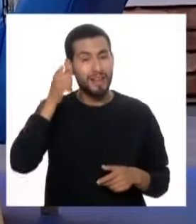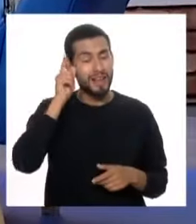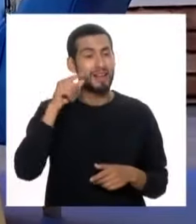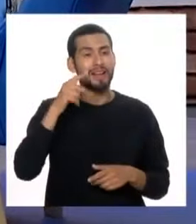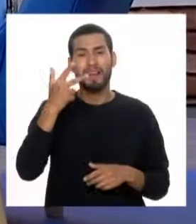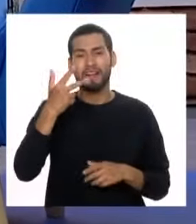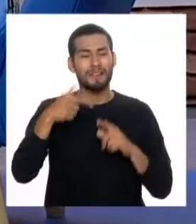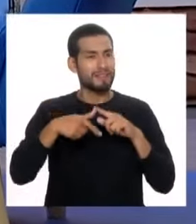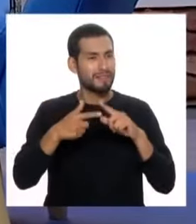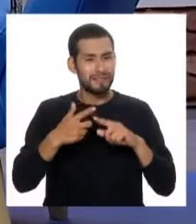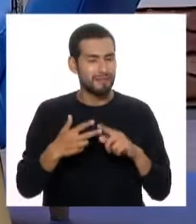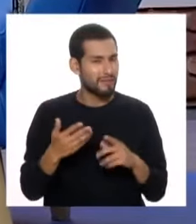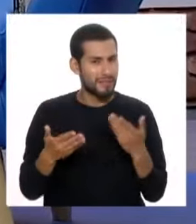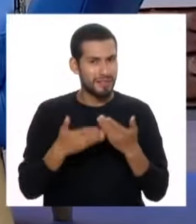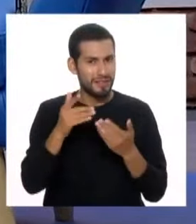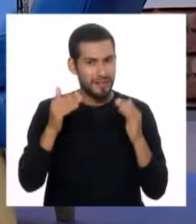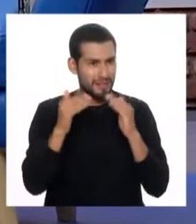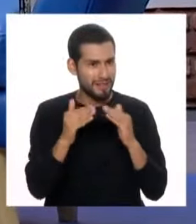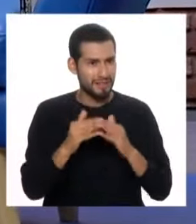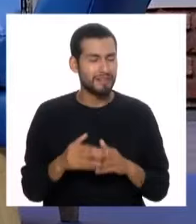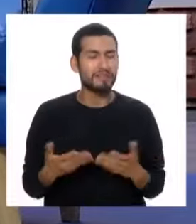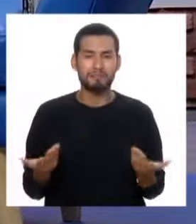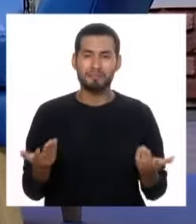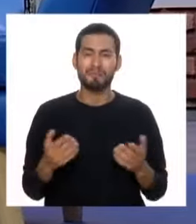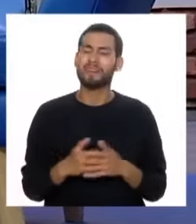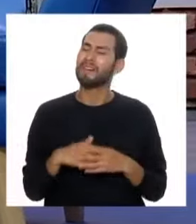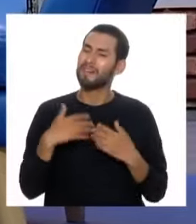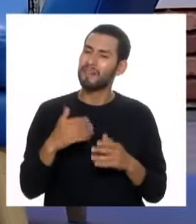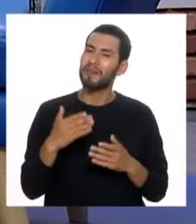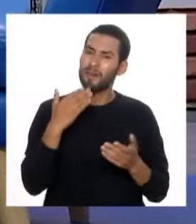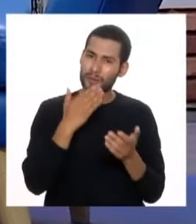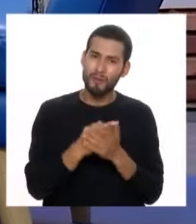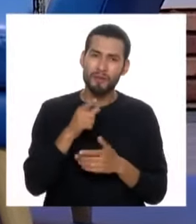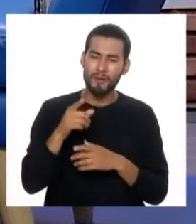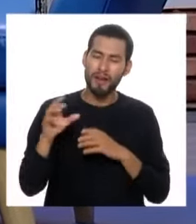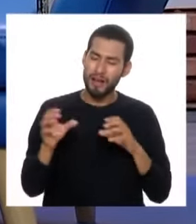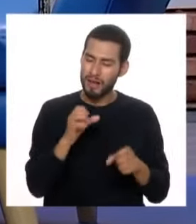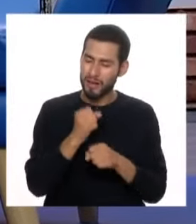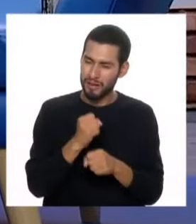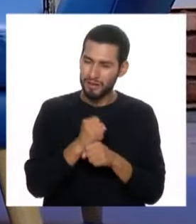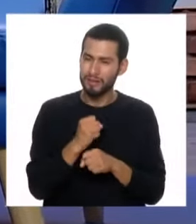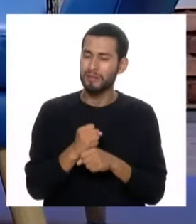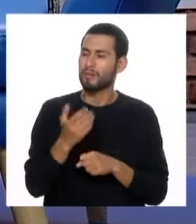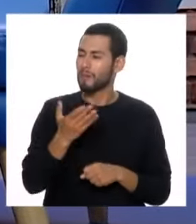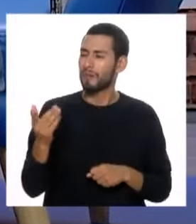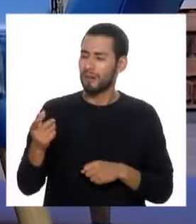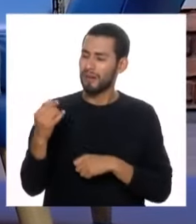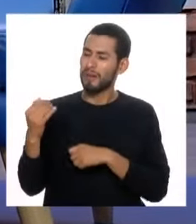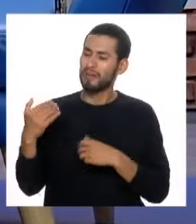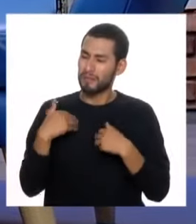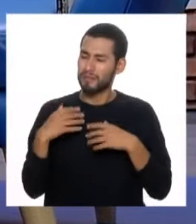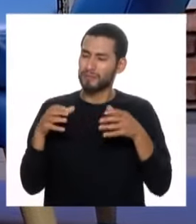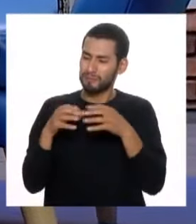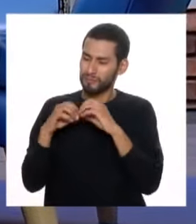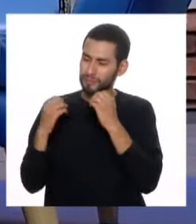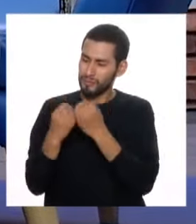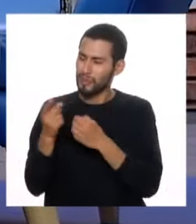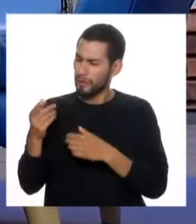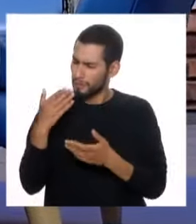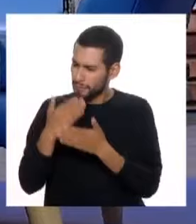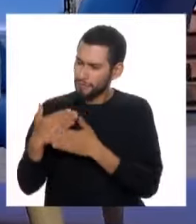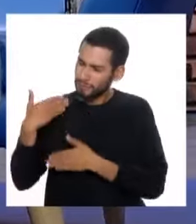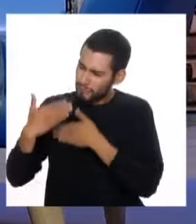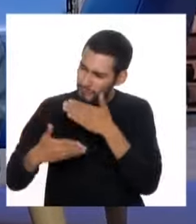con tres ingredientes que tenemos en casa y de verdad, qué gran trabajo que están haciendo ustedes como institución, claro, porque mantienen